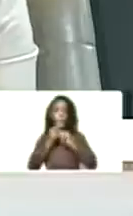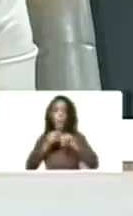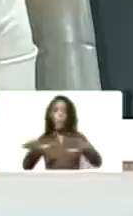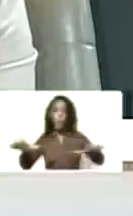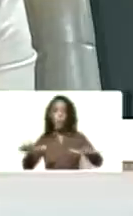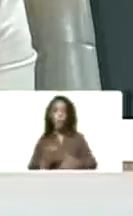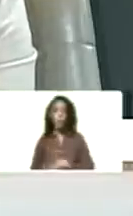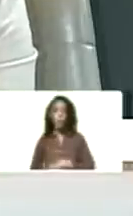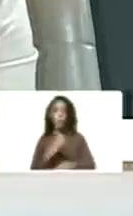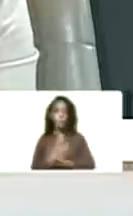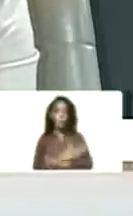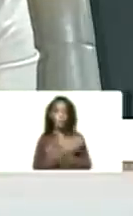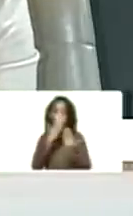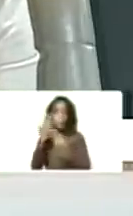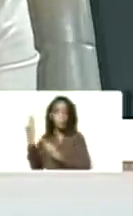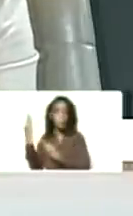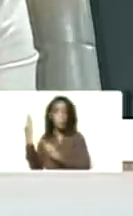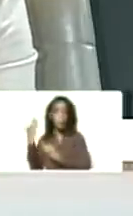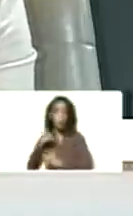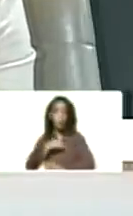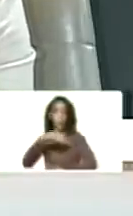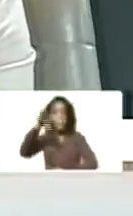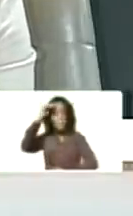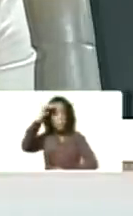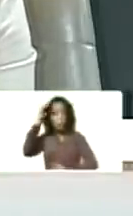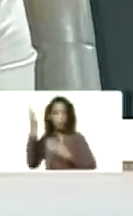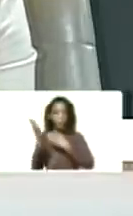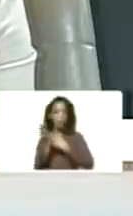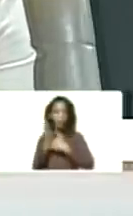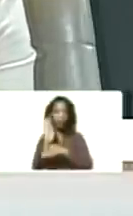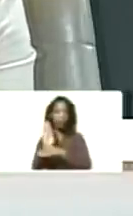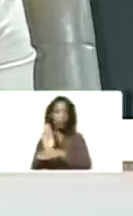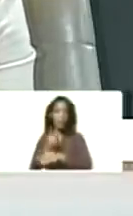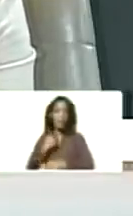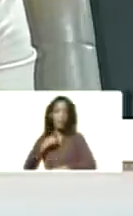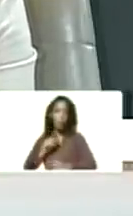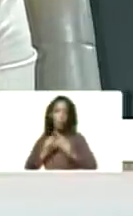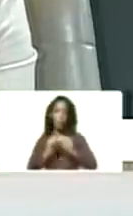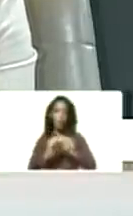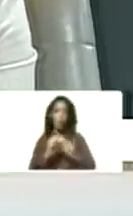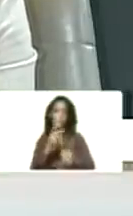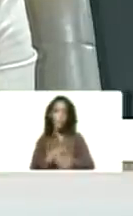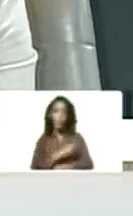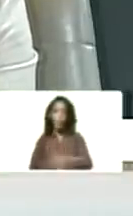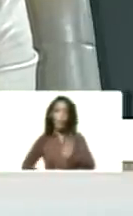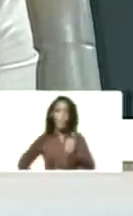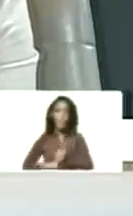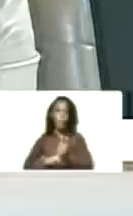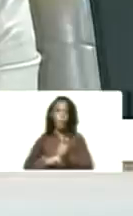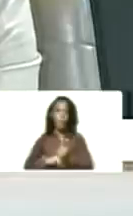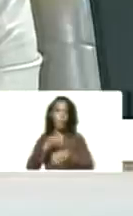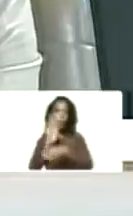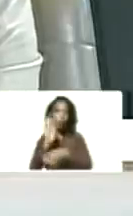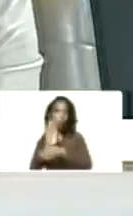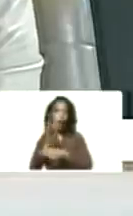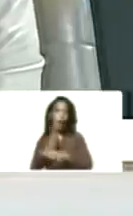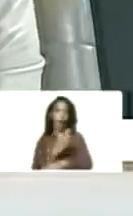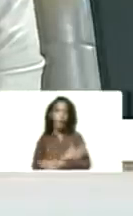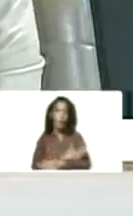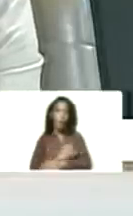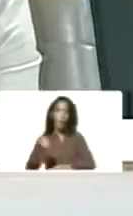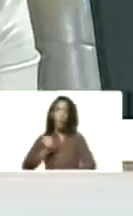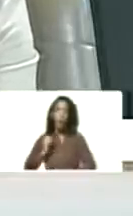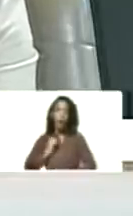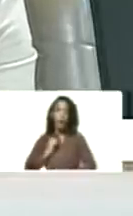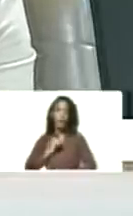Y ante esto hemos aprendido a cuidarnos y tenemos que seguir reforzando las medidas de prevención. Ante cualquier